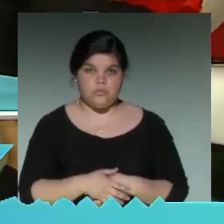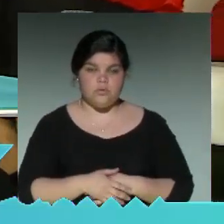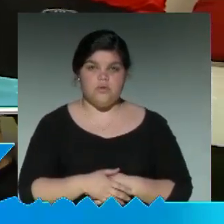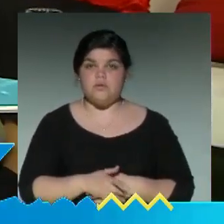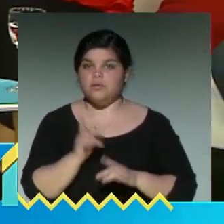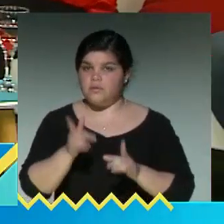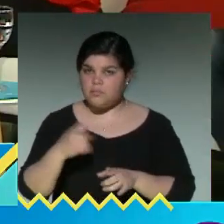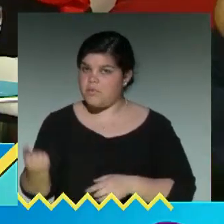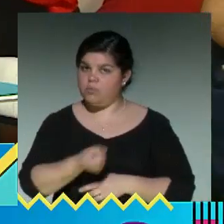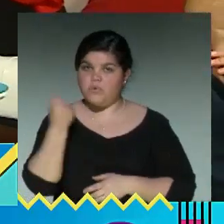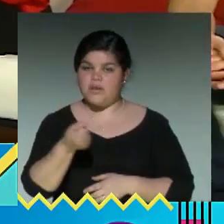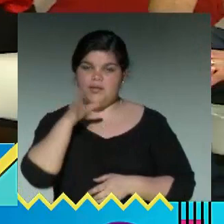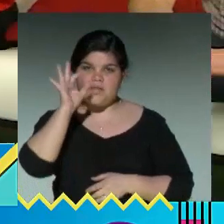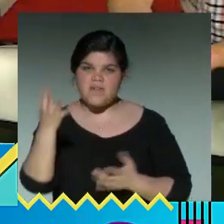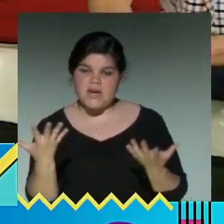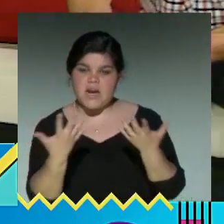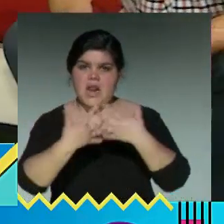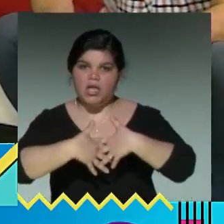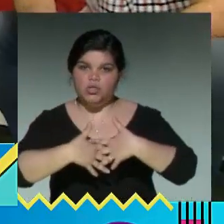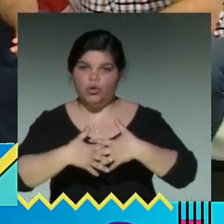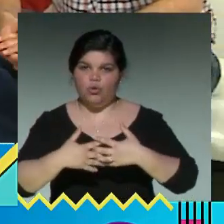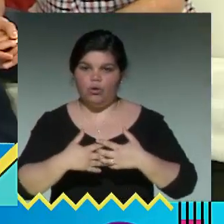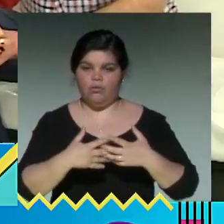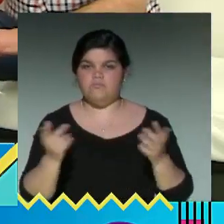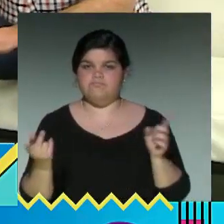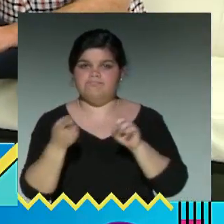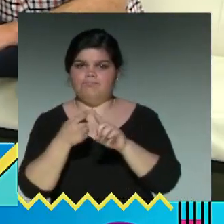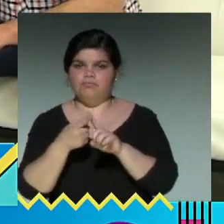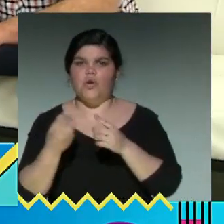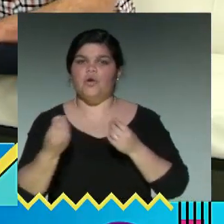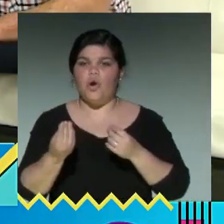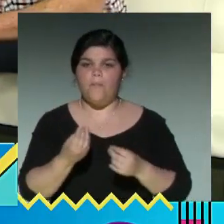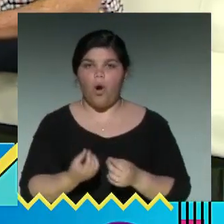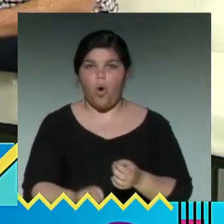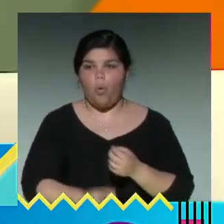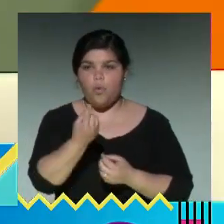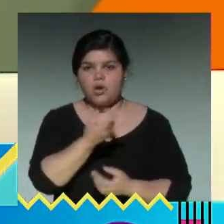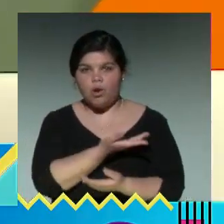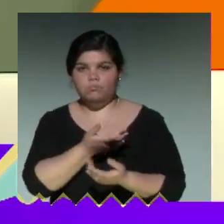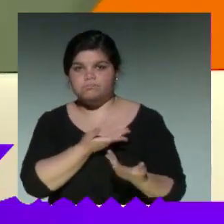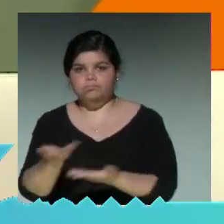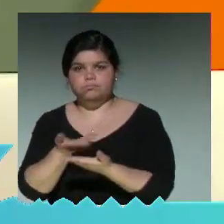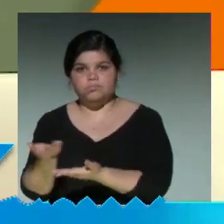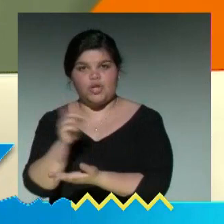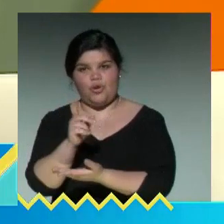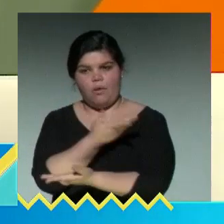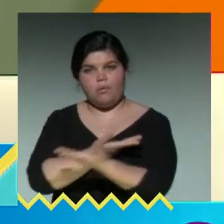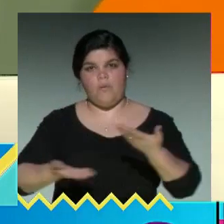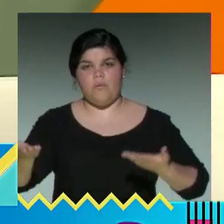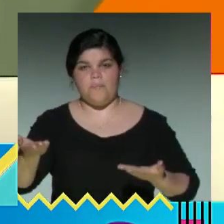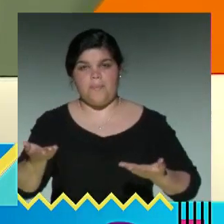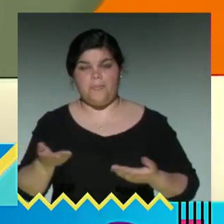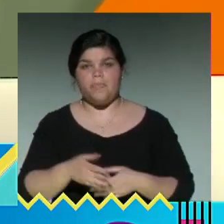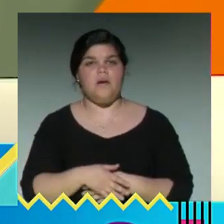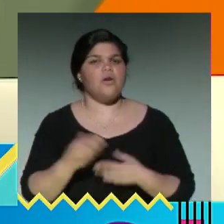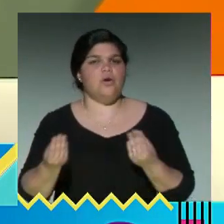es cómo se da esta relación, que no es, digamos, en un solo sentido, sino que es dialógica, en donde se da del productor, o sea,